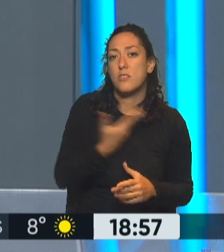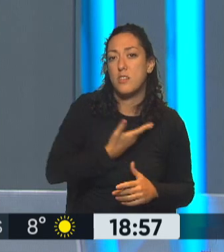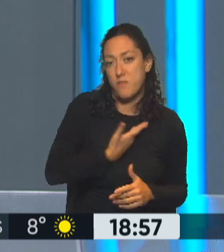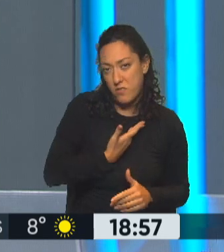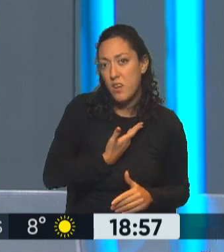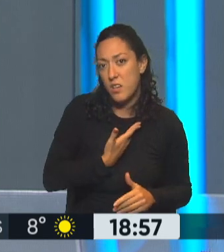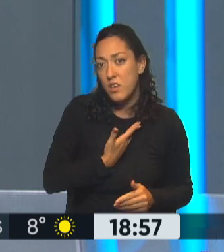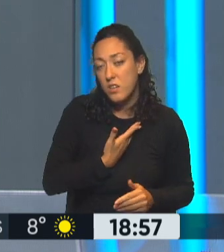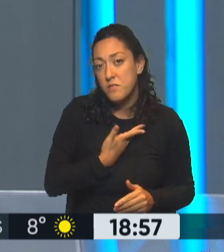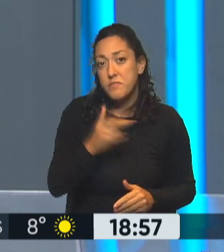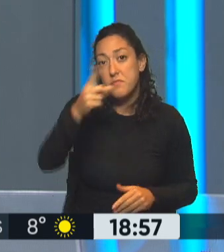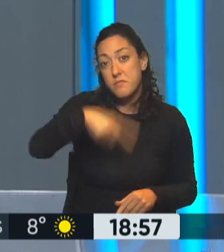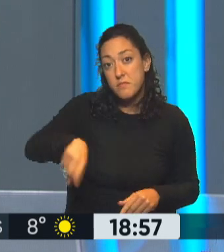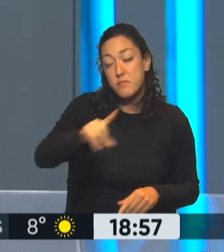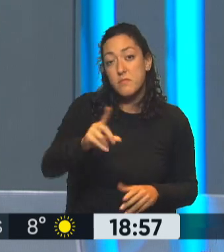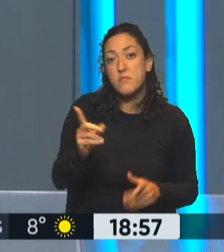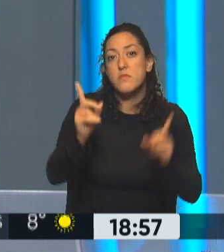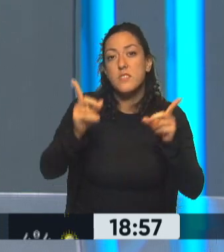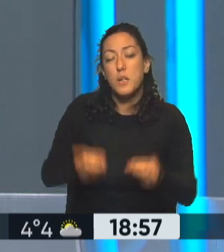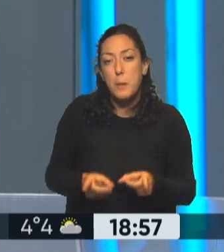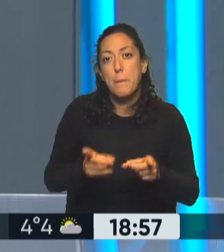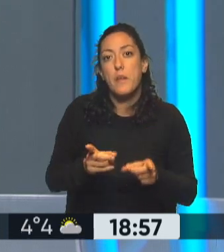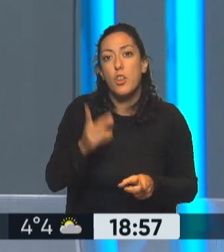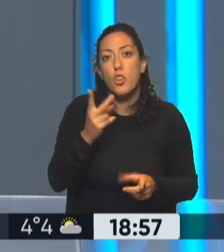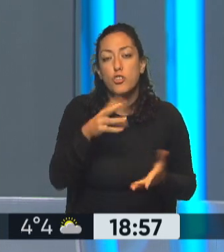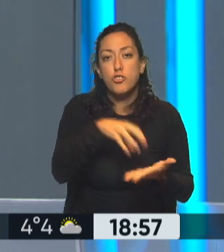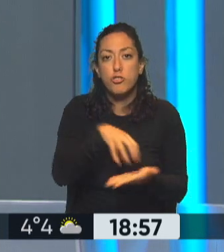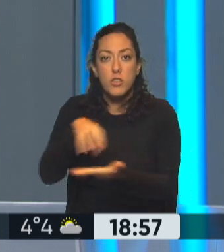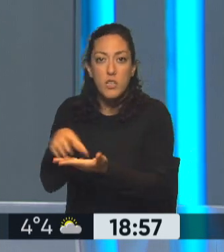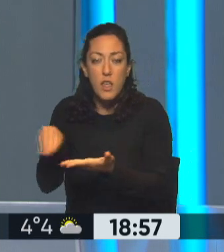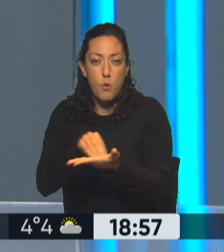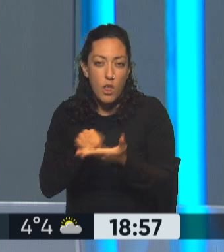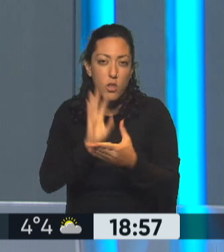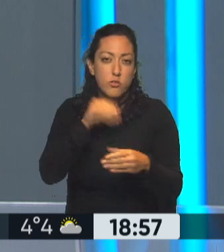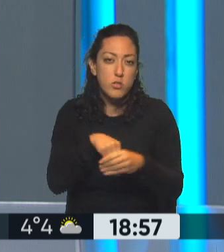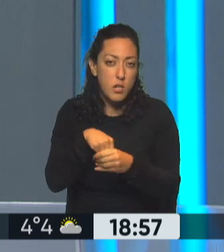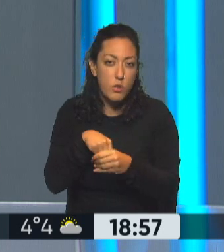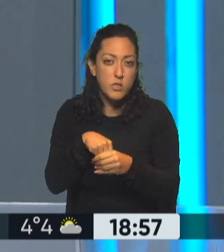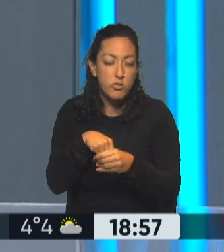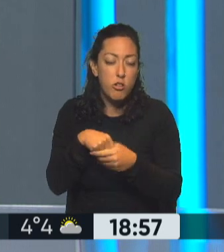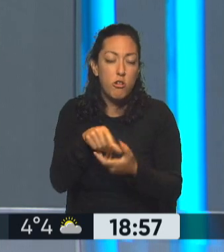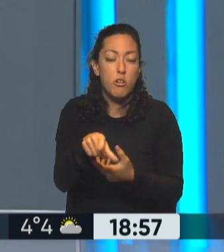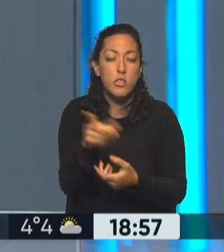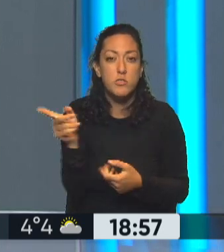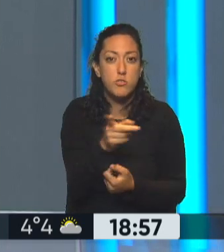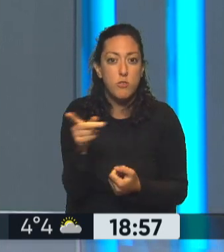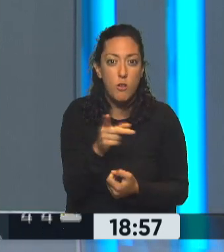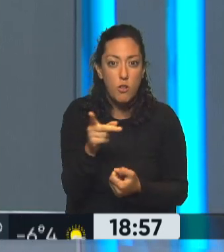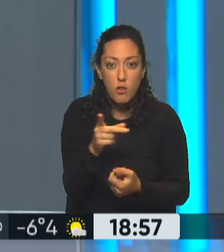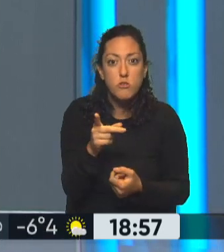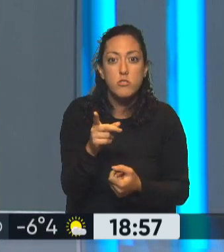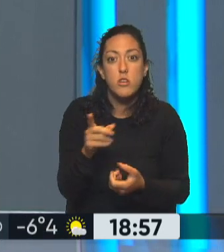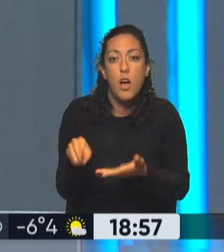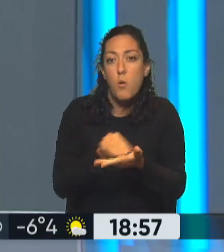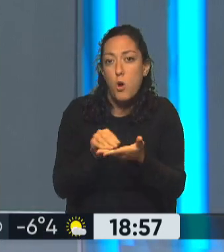Fe. Y además la intervención de dos estudios, uno puede cuestionarlos o no, pero dos estudios que atendían, que ejercían